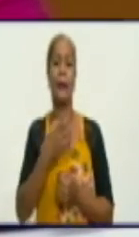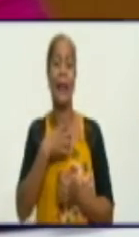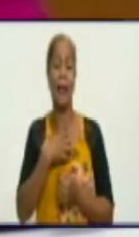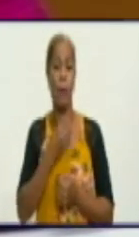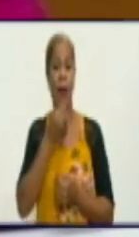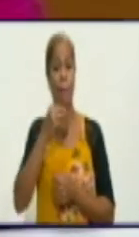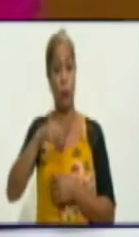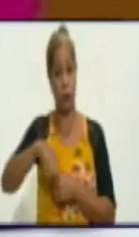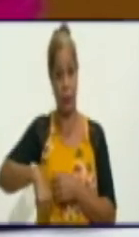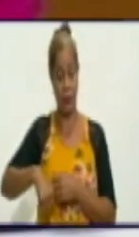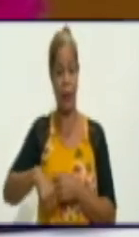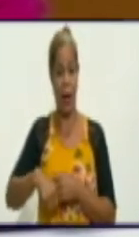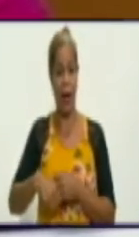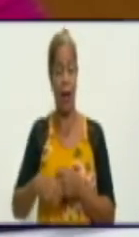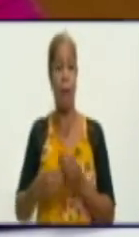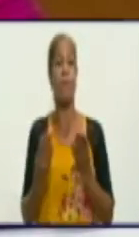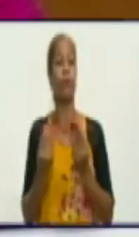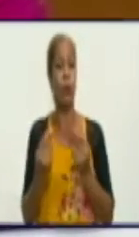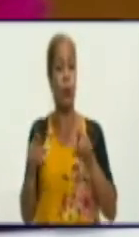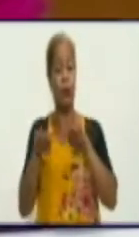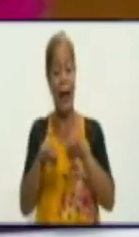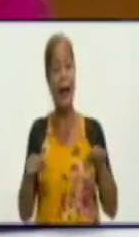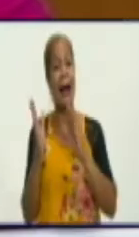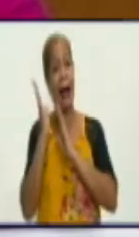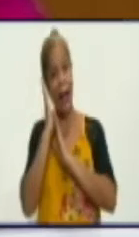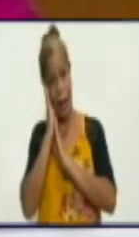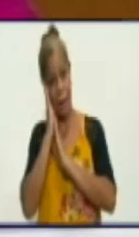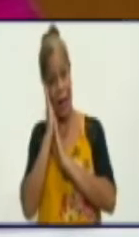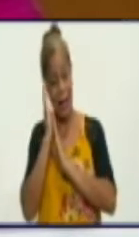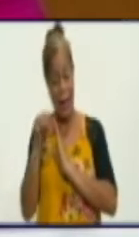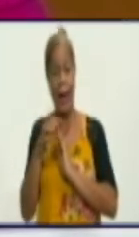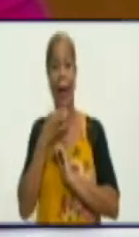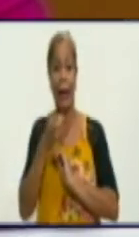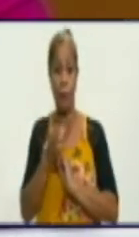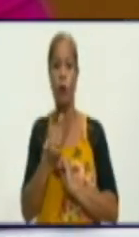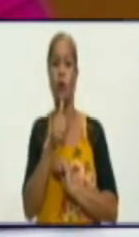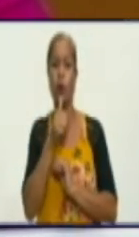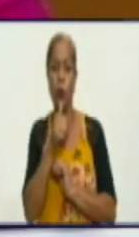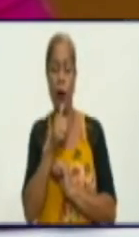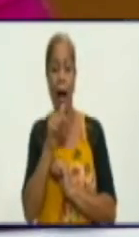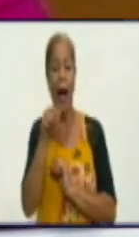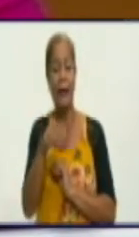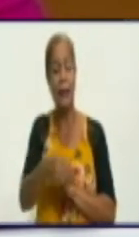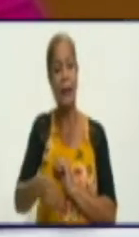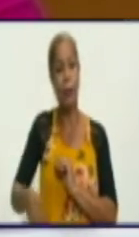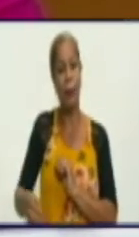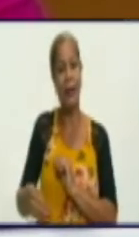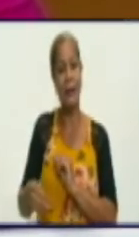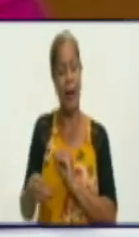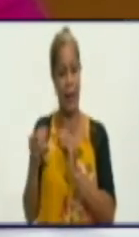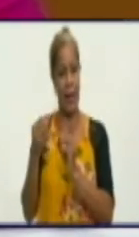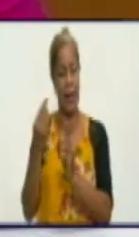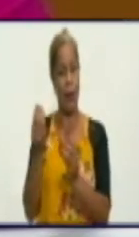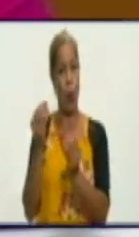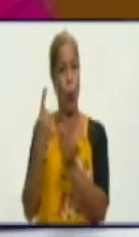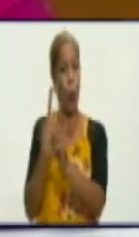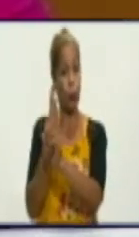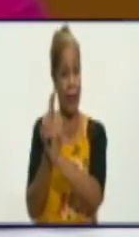mayor número de camas, de aislar el contacto del sospechoso. Algo que es muy favorable en estos momentos, algo